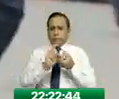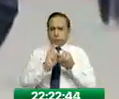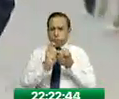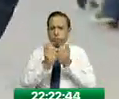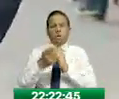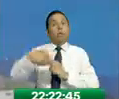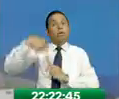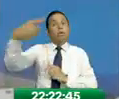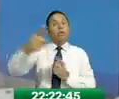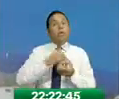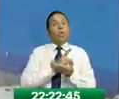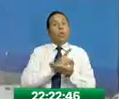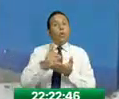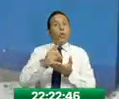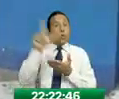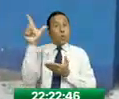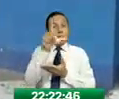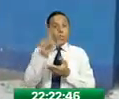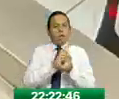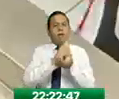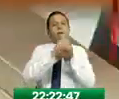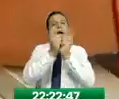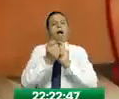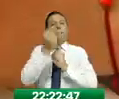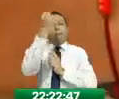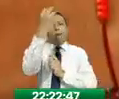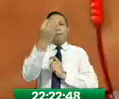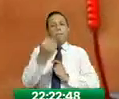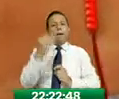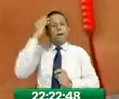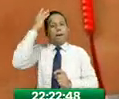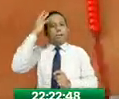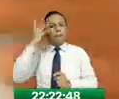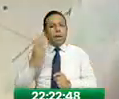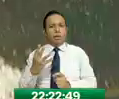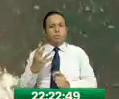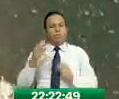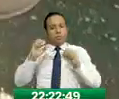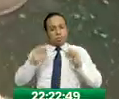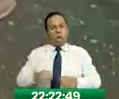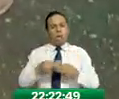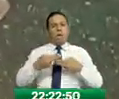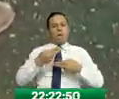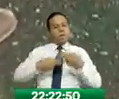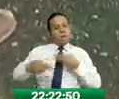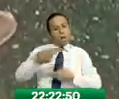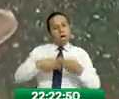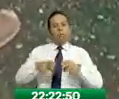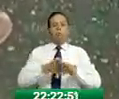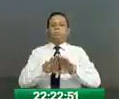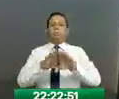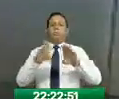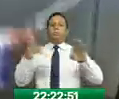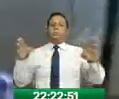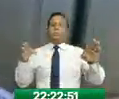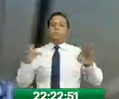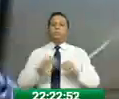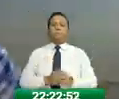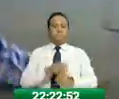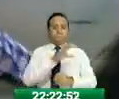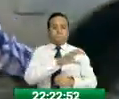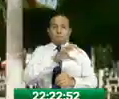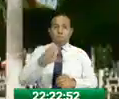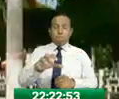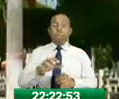Guayas estarán en amarillo. Y un comercio que empieza a convalecer. En Balsar y Daule, con cámara de